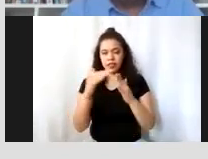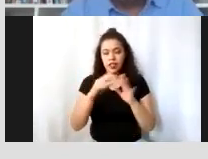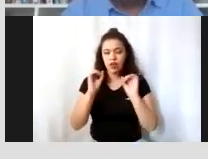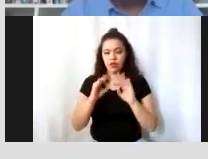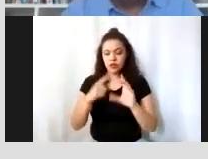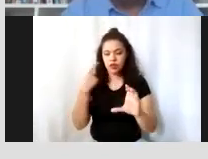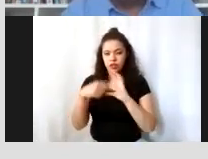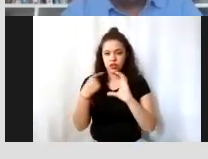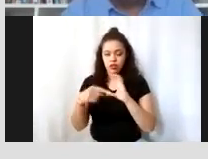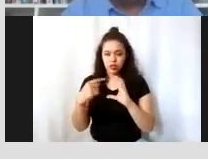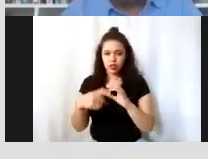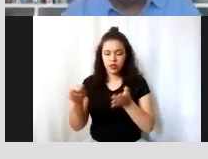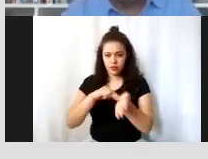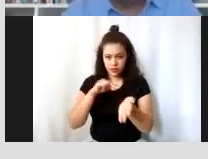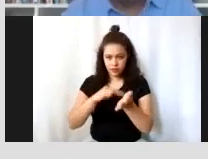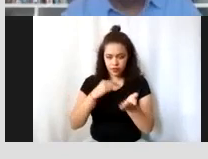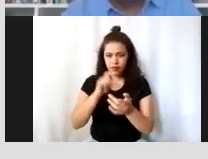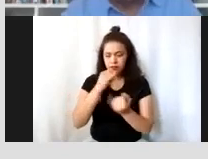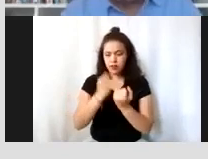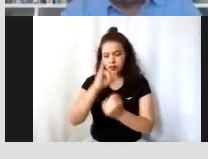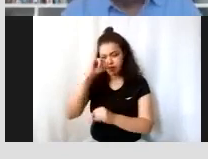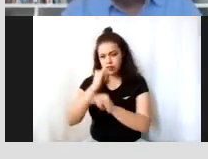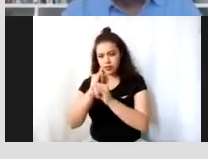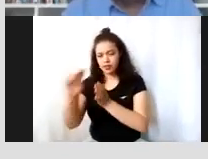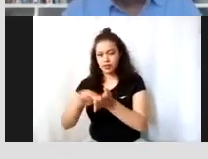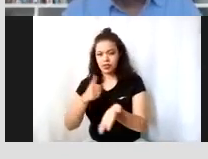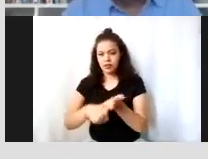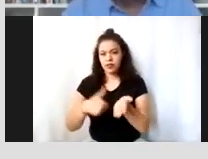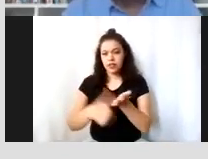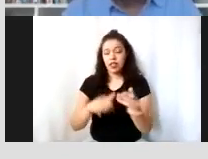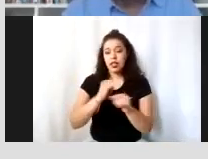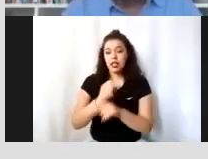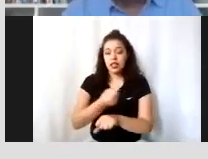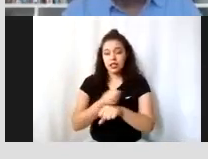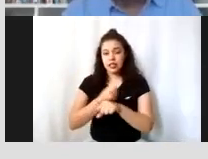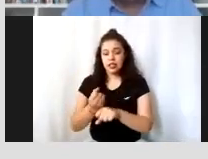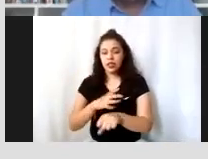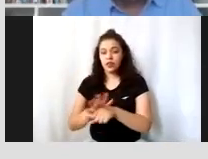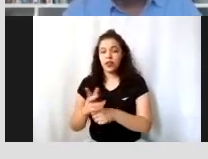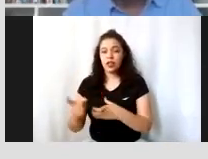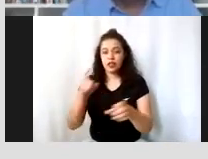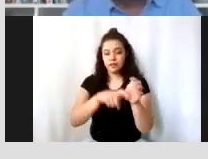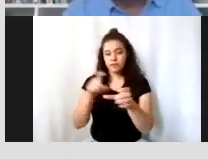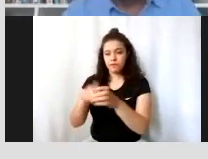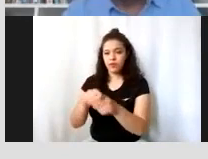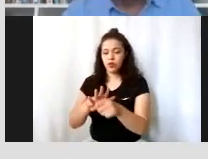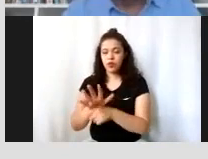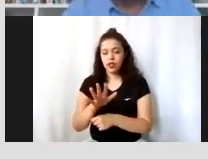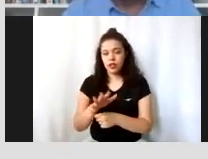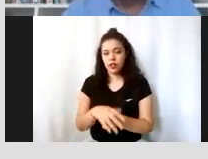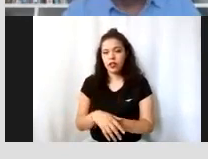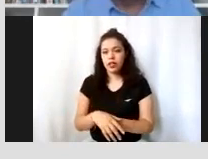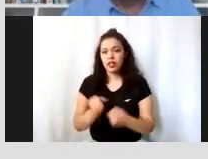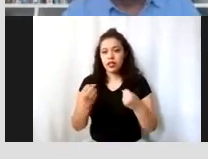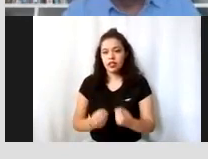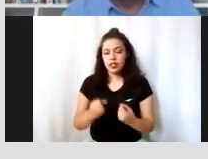electrónico, firma autógrafa, firma digitalizada, huellas digitales, tipo de sangre, afiliación o servicio médico, en caso de que los tengan, aseguradora, constancia